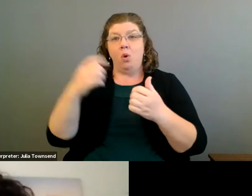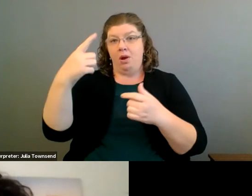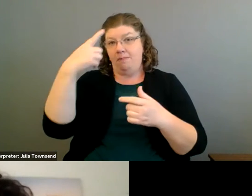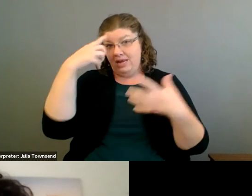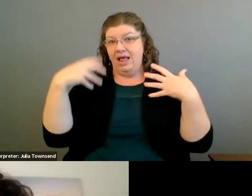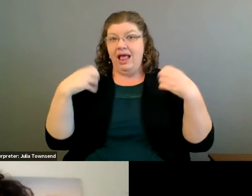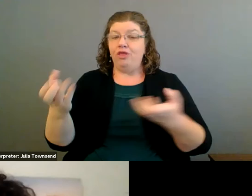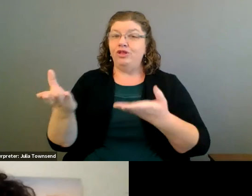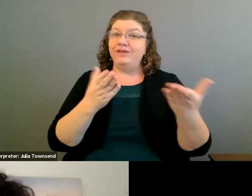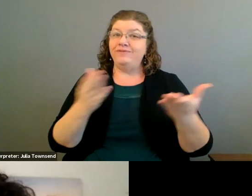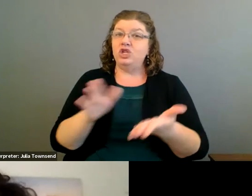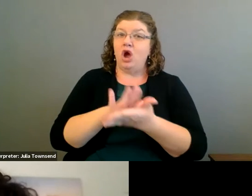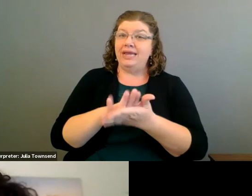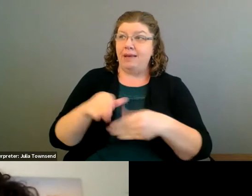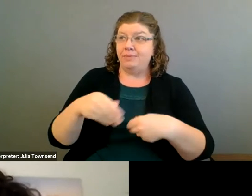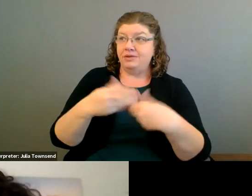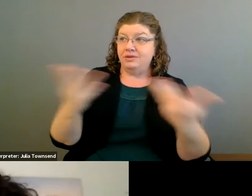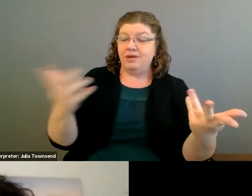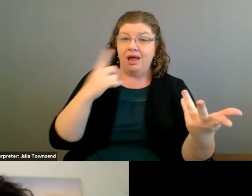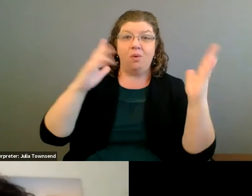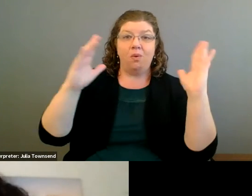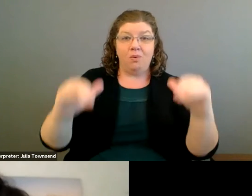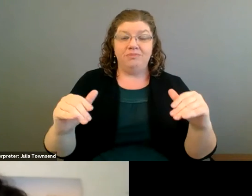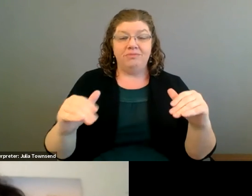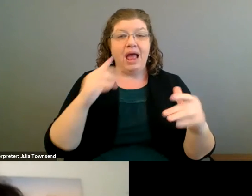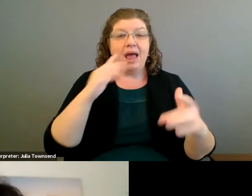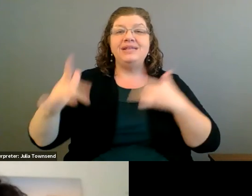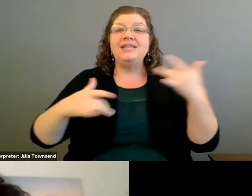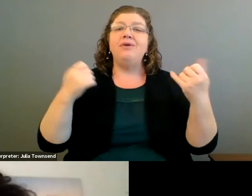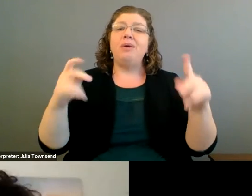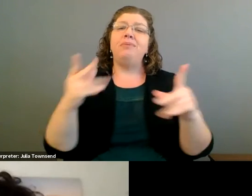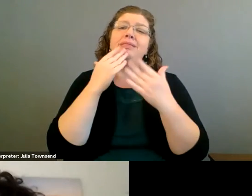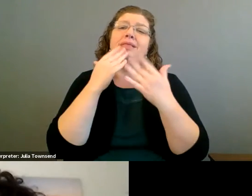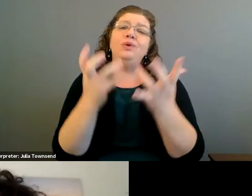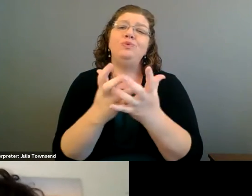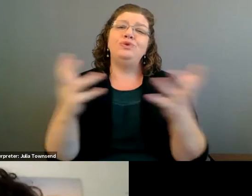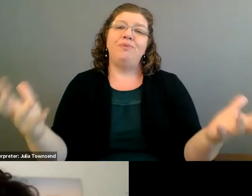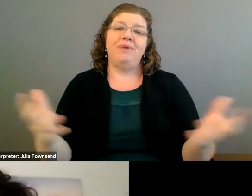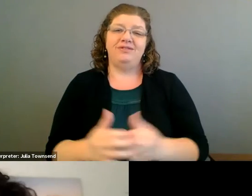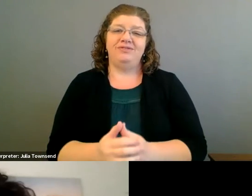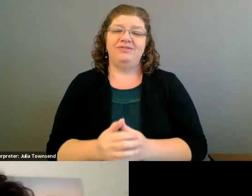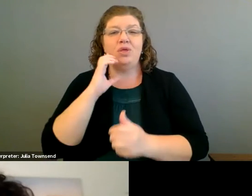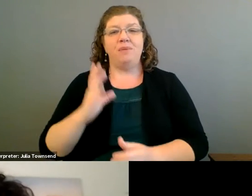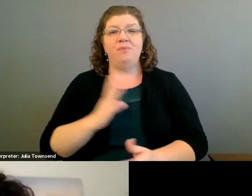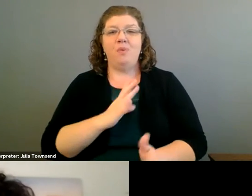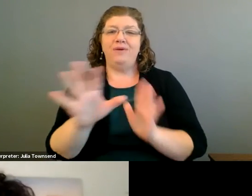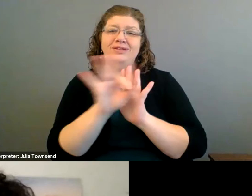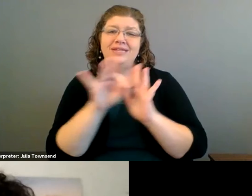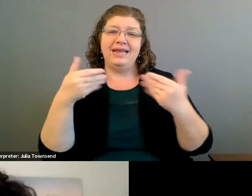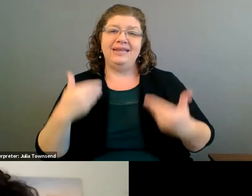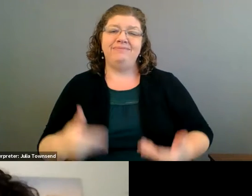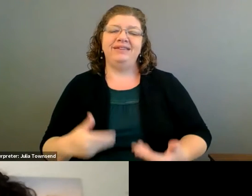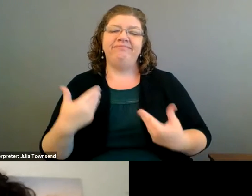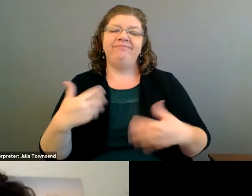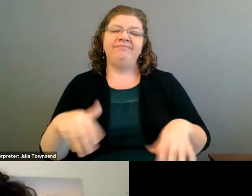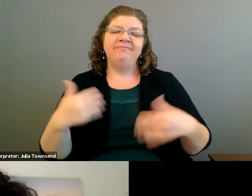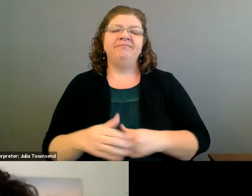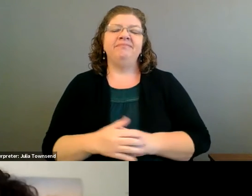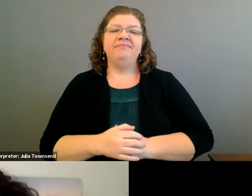más equitativa y tener más servicios de salud mental en las escuelas. Estoy muy emocionado por las escuelas y muchas gracias por esta oportunidad. Gracias por